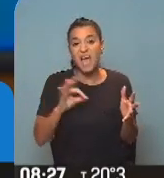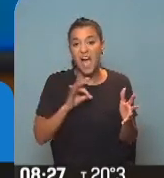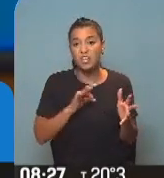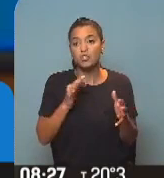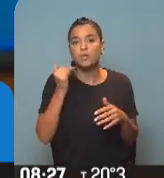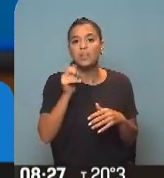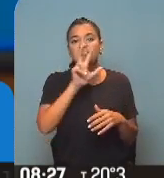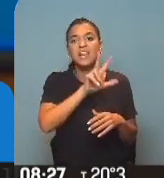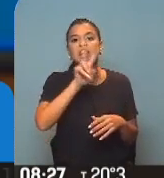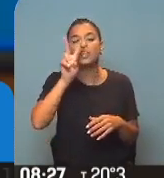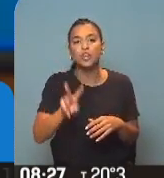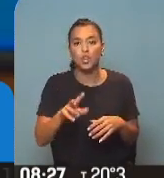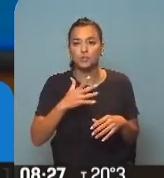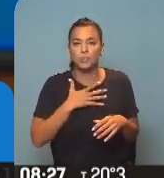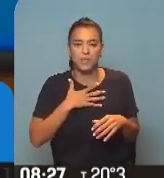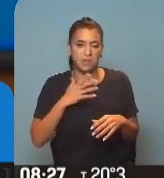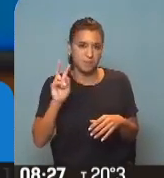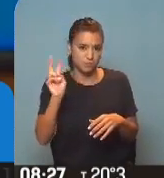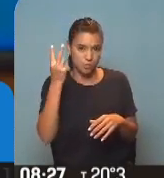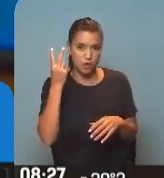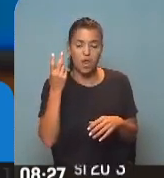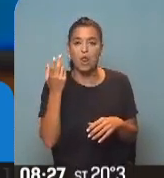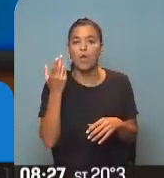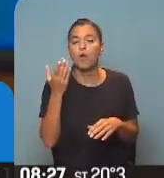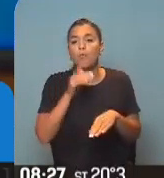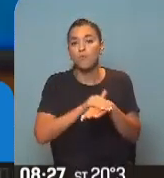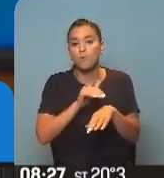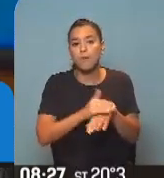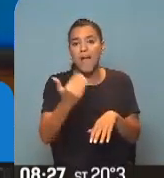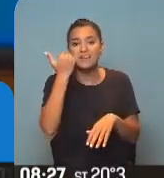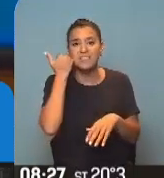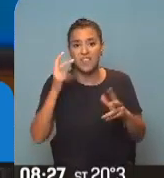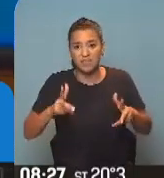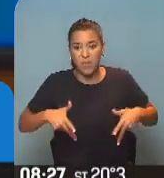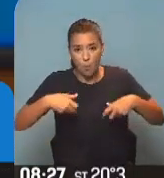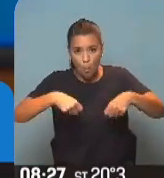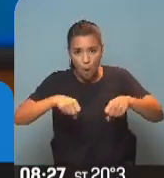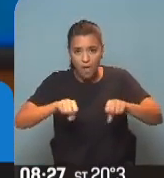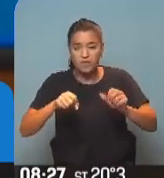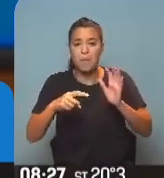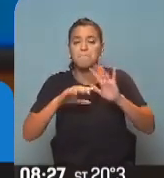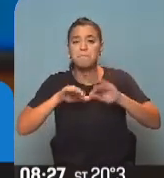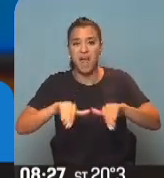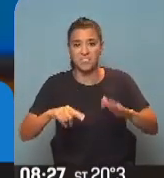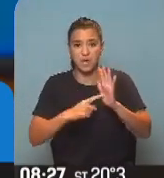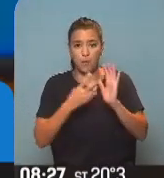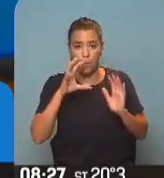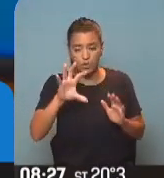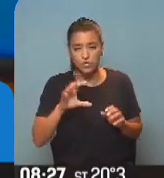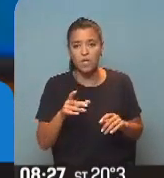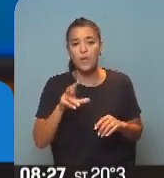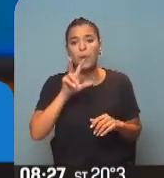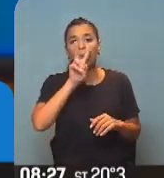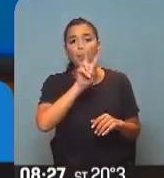víctimas fatales producto de accidentes con cuatro ciclos en playas bonaerenses de las cuales 21